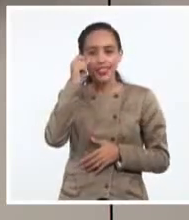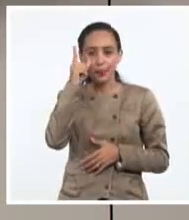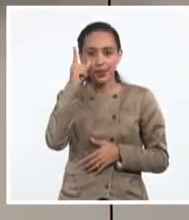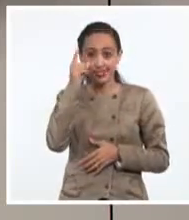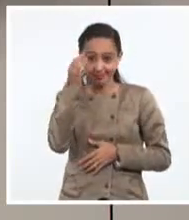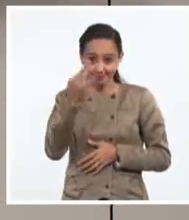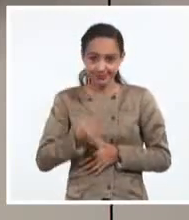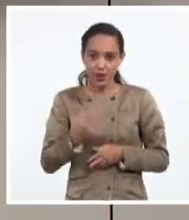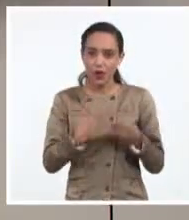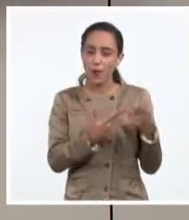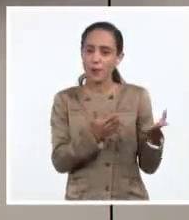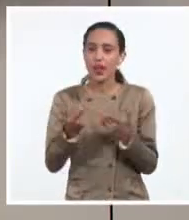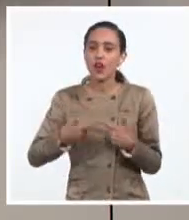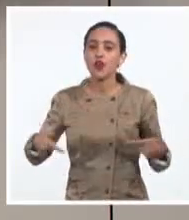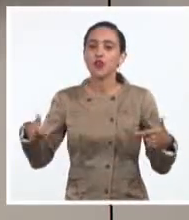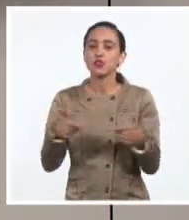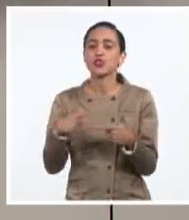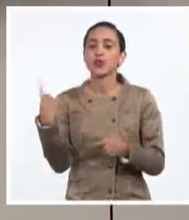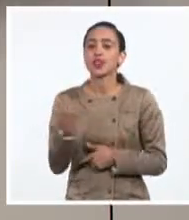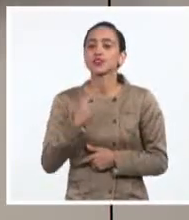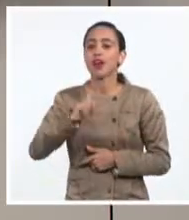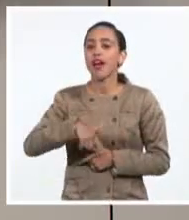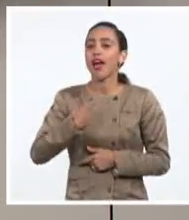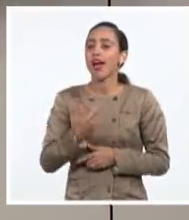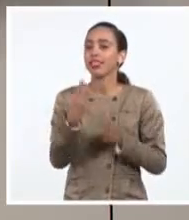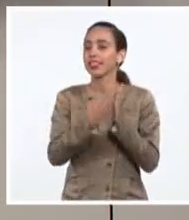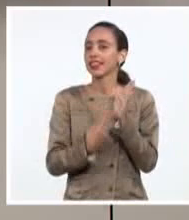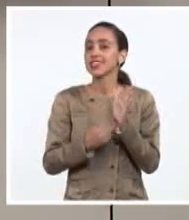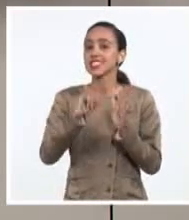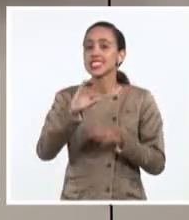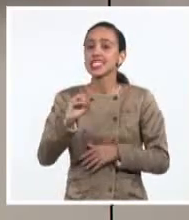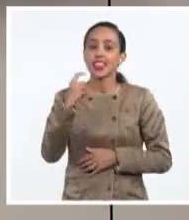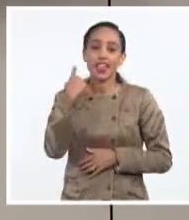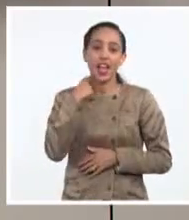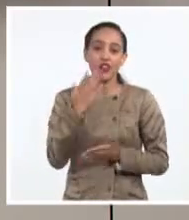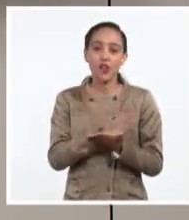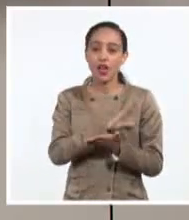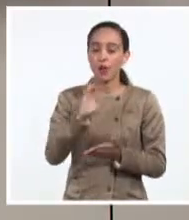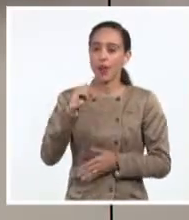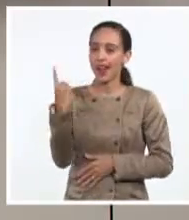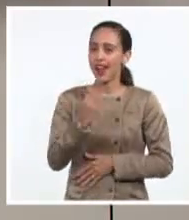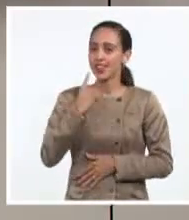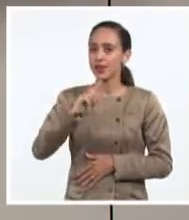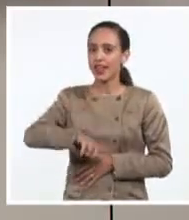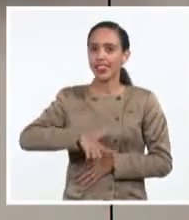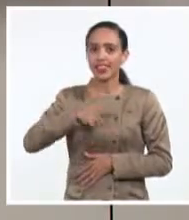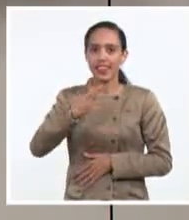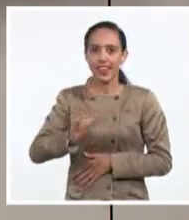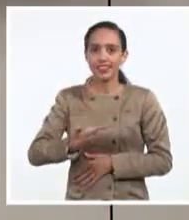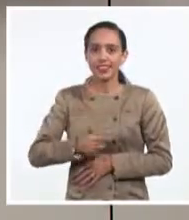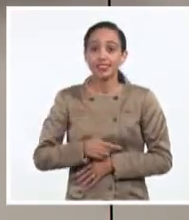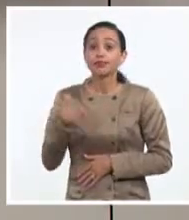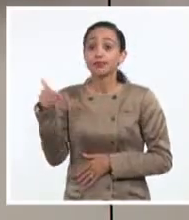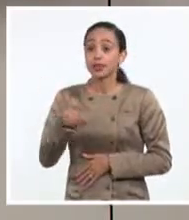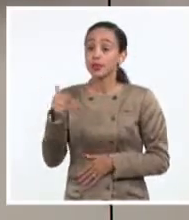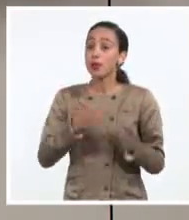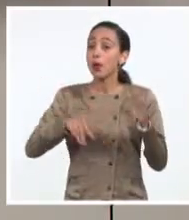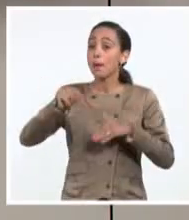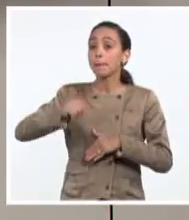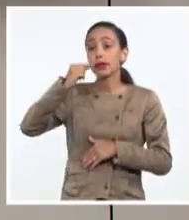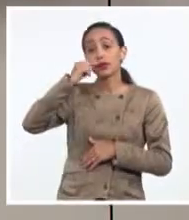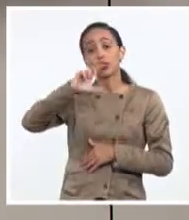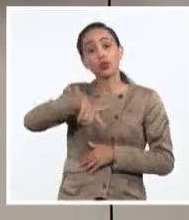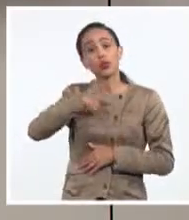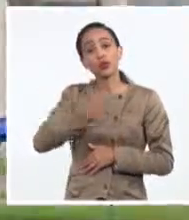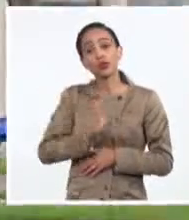homenaje desde el Consejo Nacional de las Artes Plásticas a los 60 años de la Escuela Nacional de Arte. Asistió el ministro de Cultura,